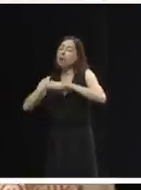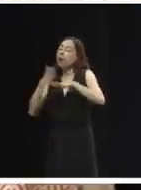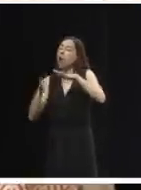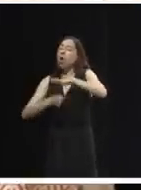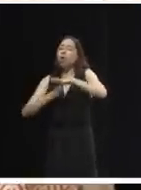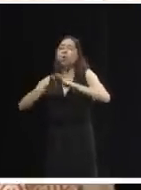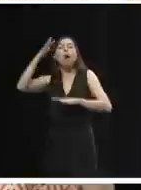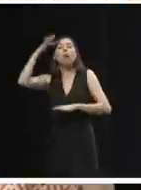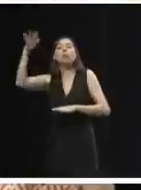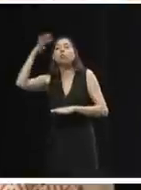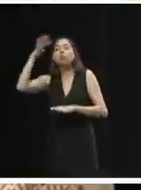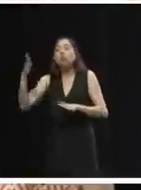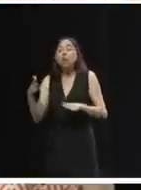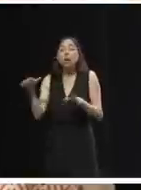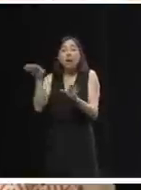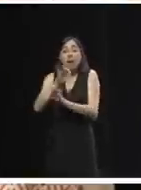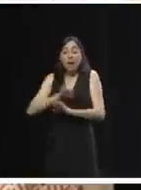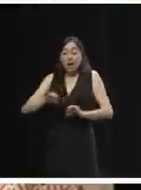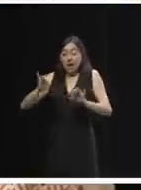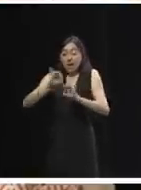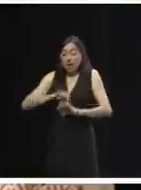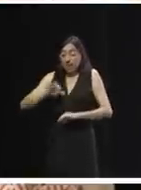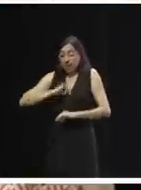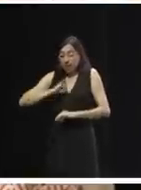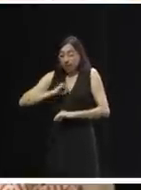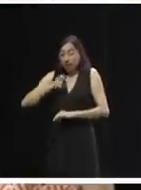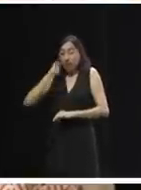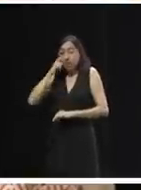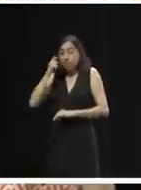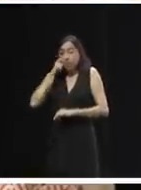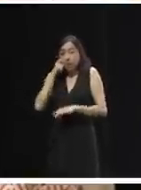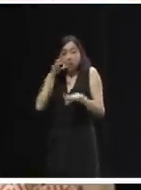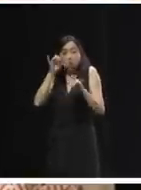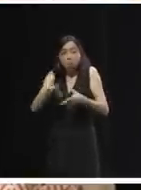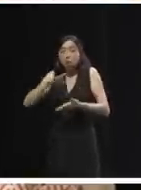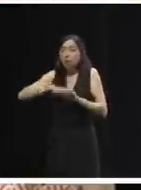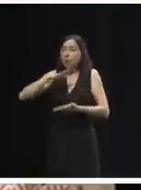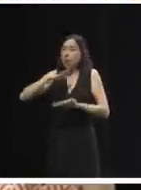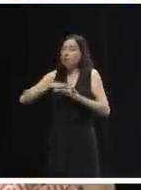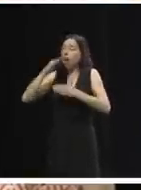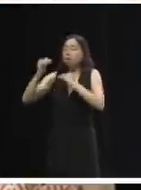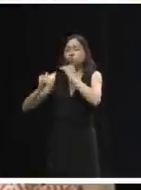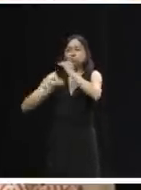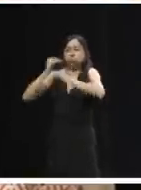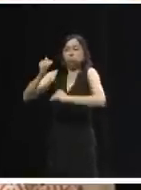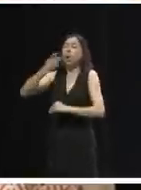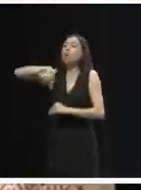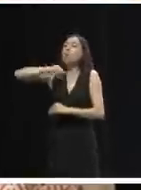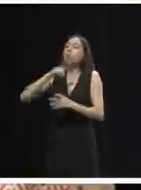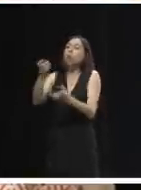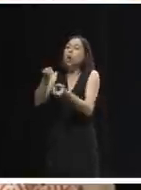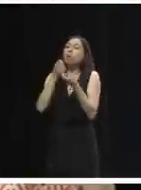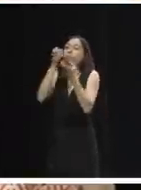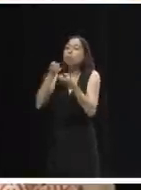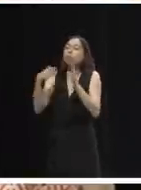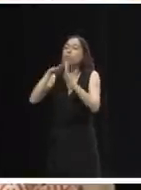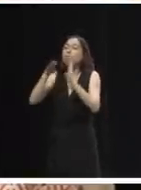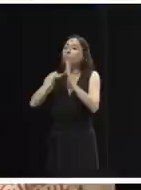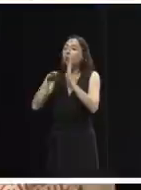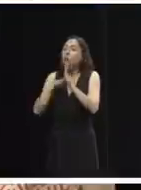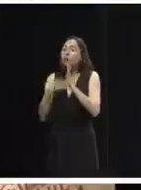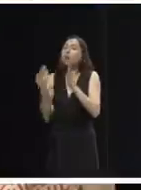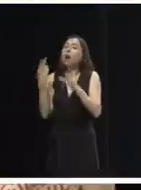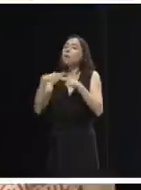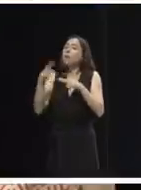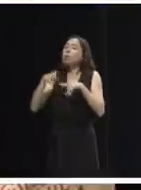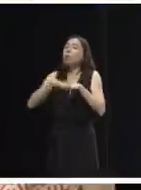soñando. Nadie identifica al ser humano como su capacidad de autosuperación. Y nuestro discurso, nuestro programa político es para mejorar este país.